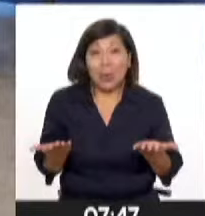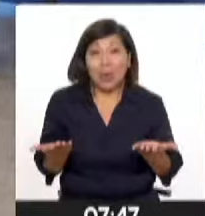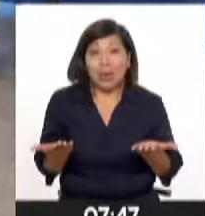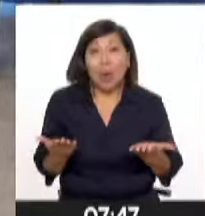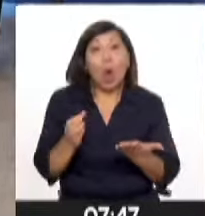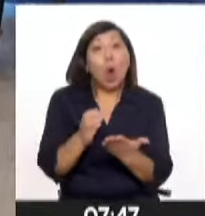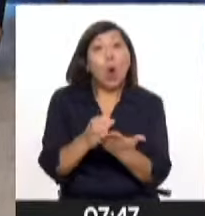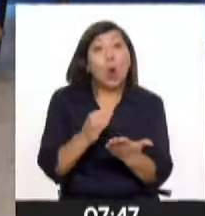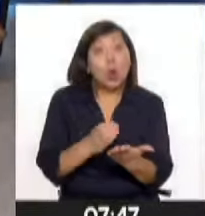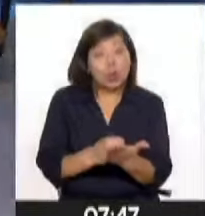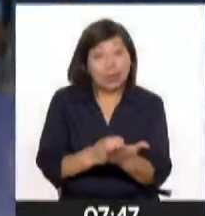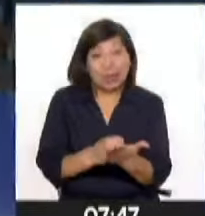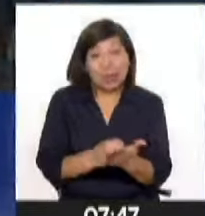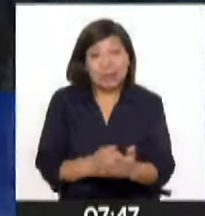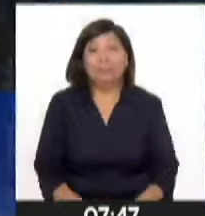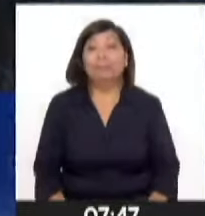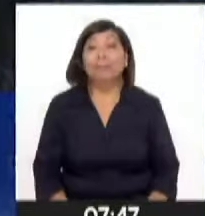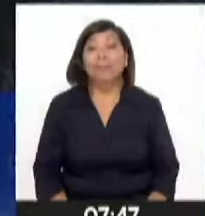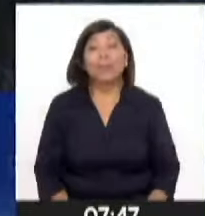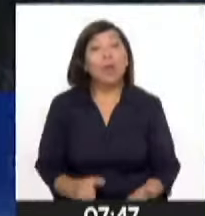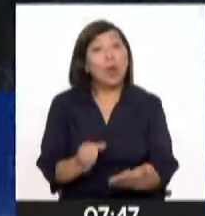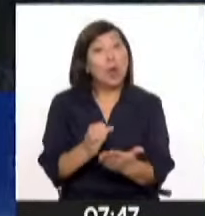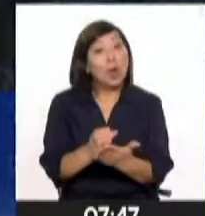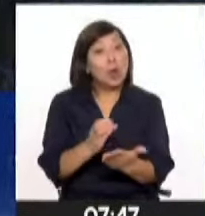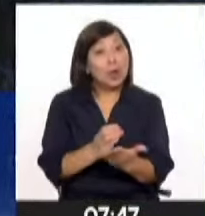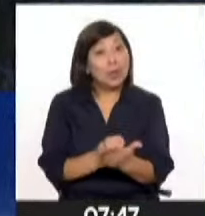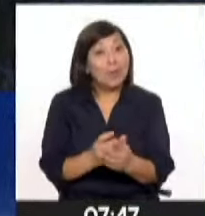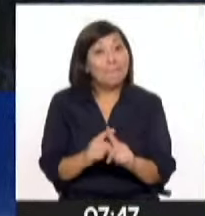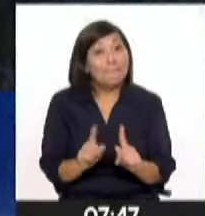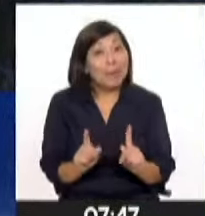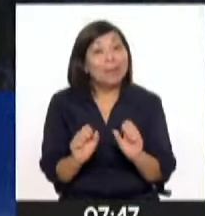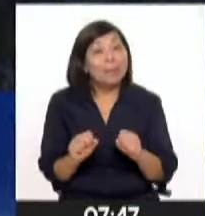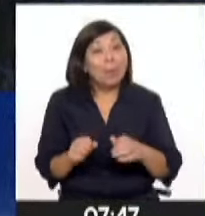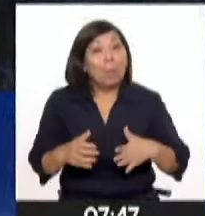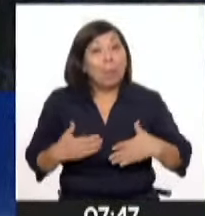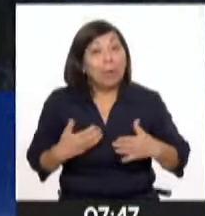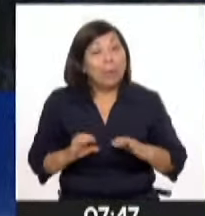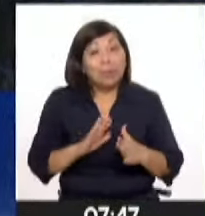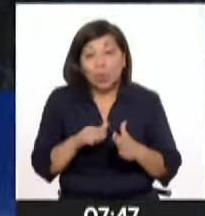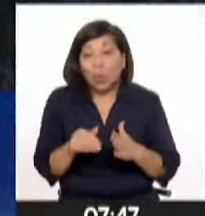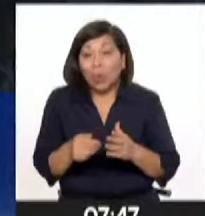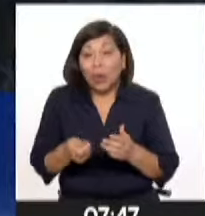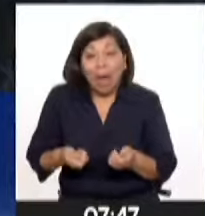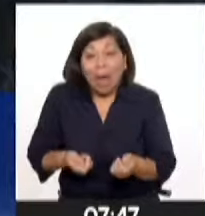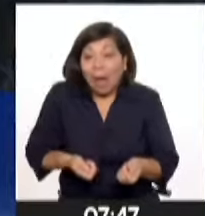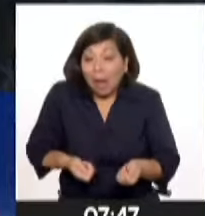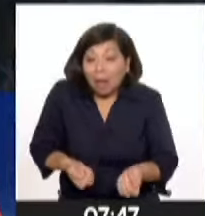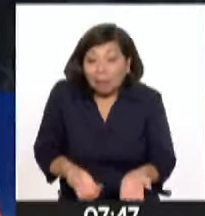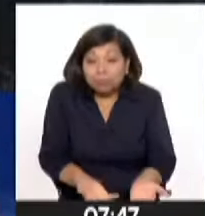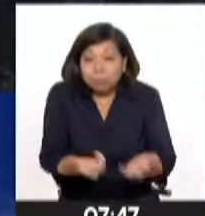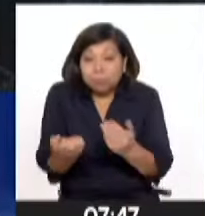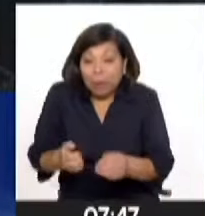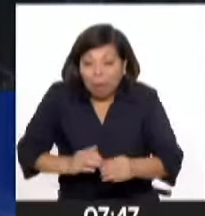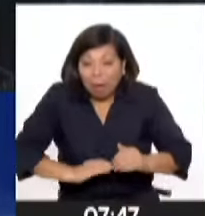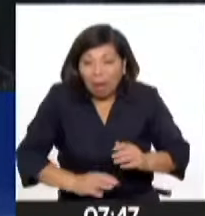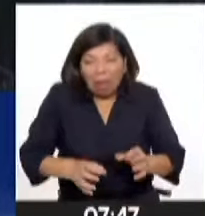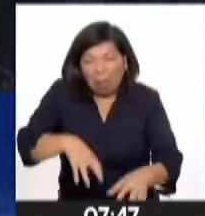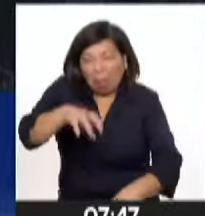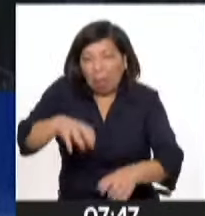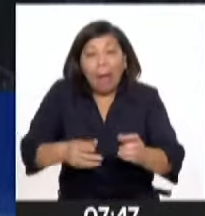de contratación de servicios. Vamos a contratar los servicios para que se pueda realizar toda esa limpieza. Pero estamos